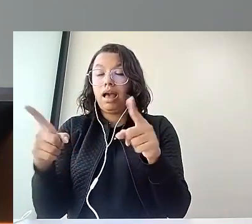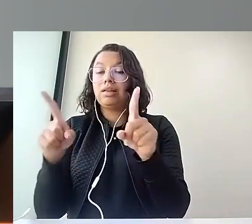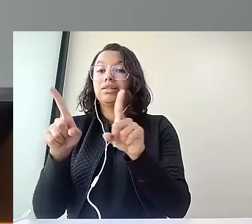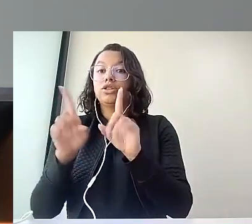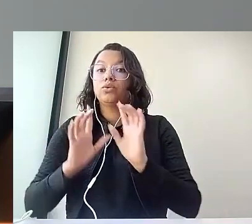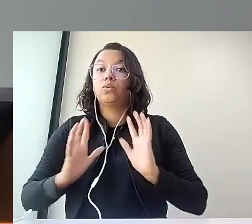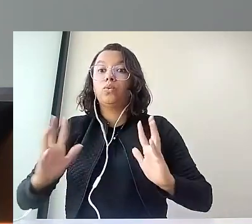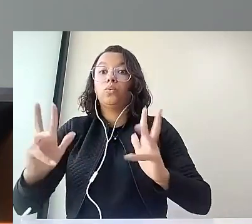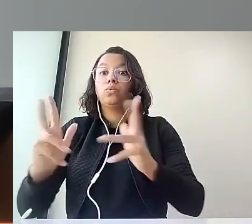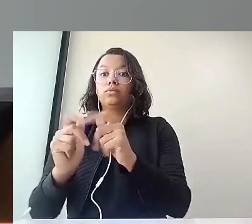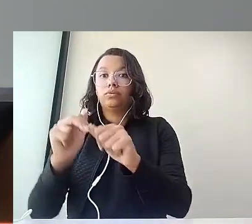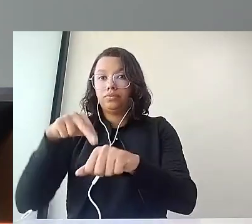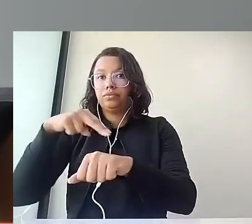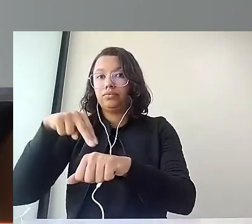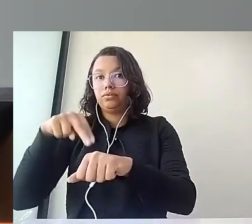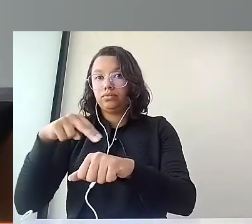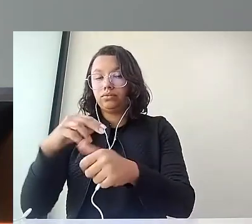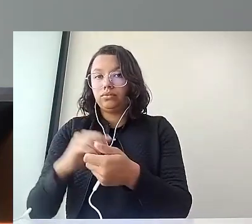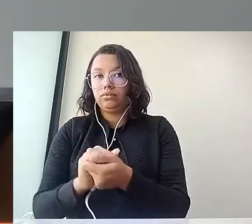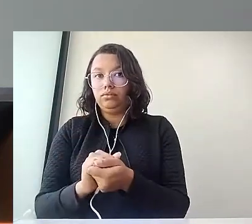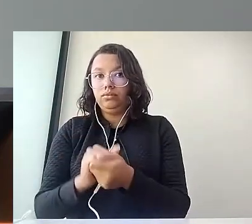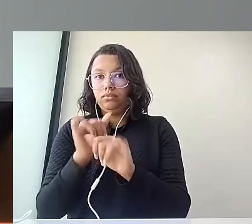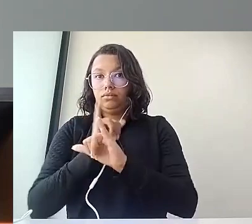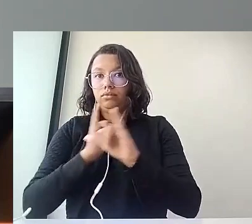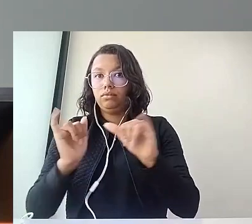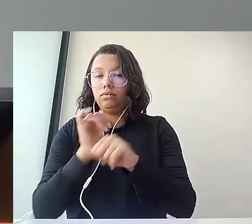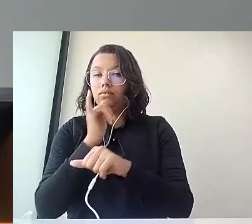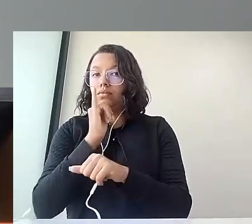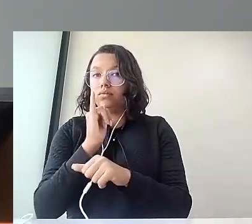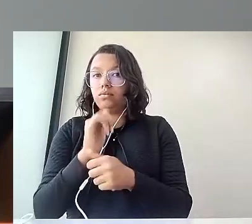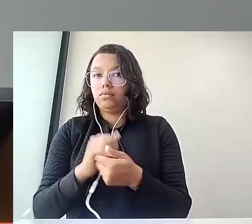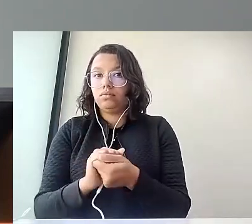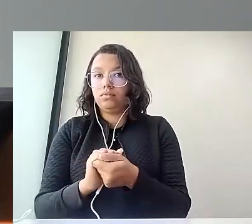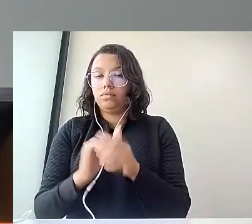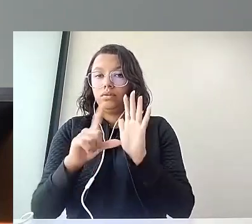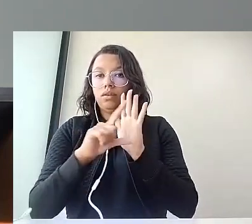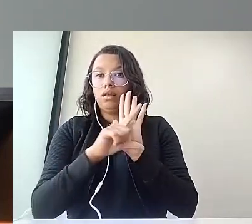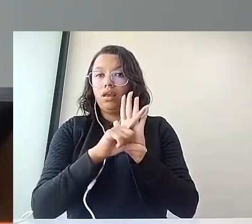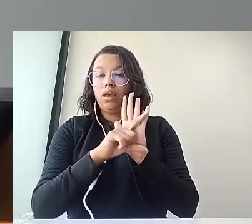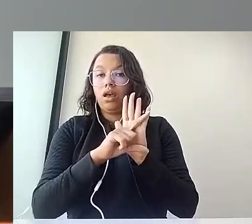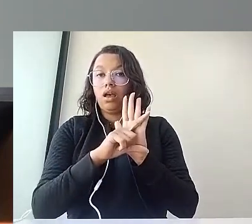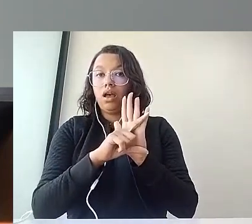que expresa, por ejemplo, el artículo 34 de la Constitución de